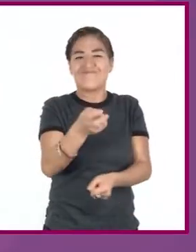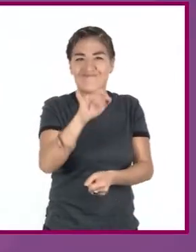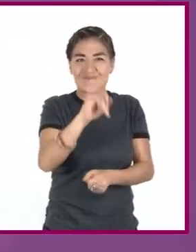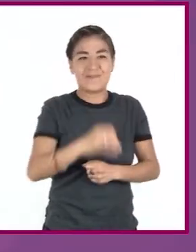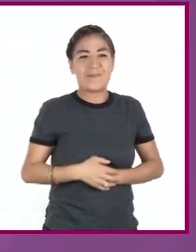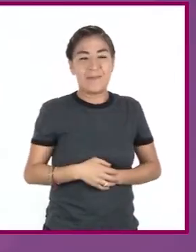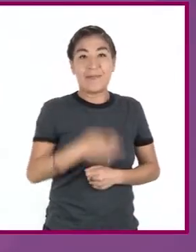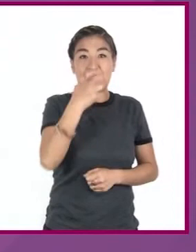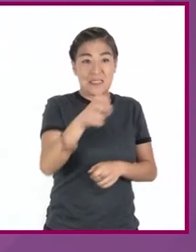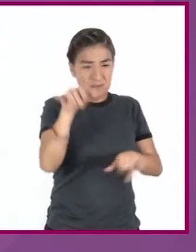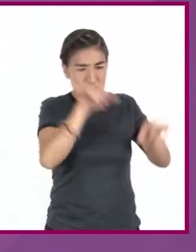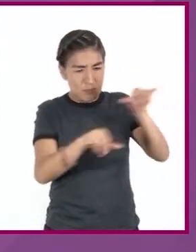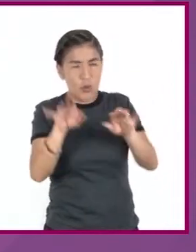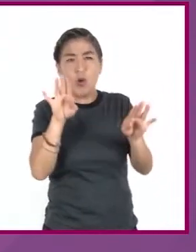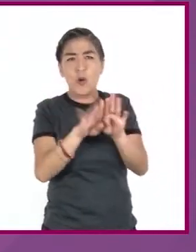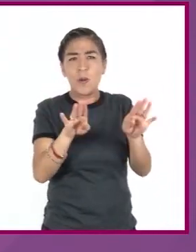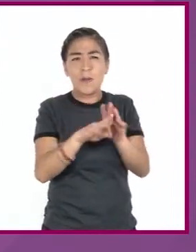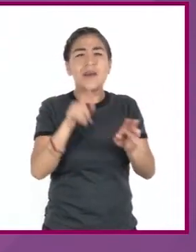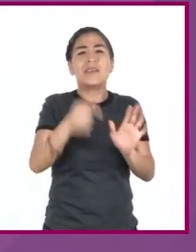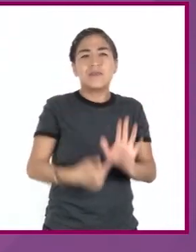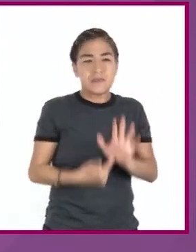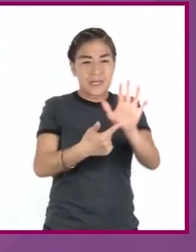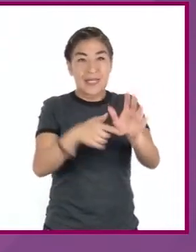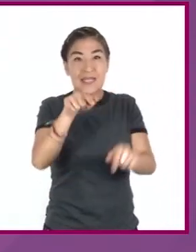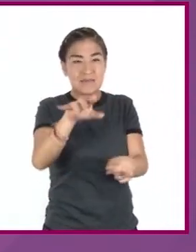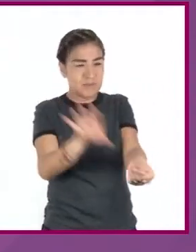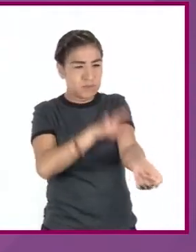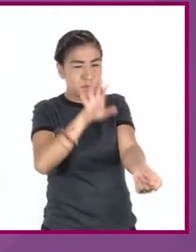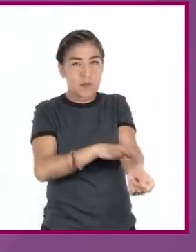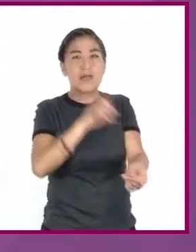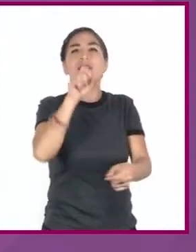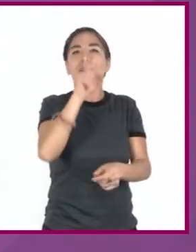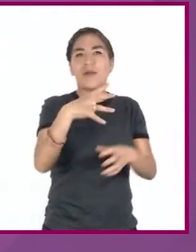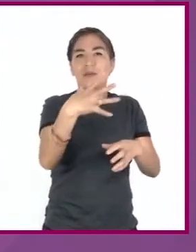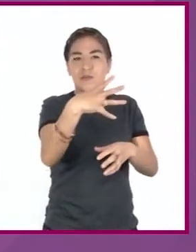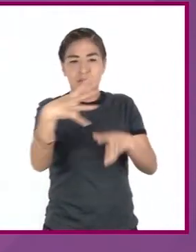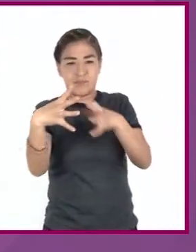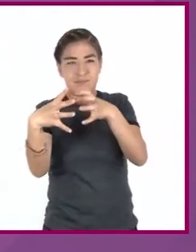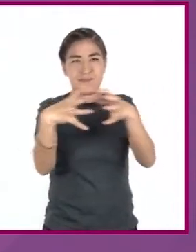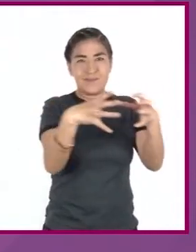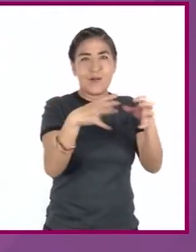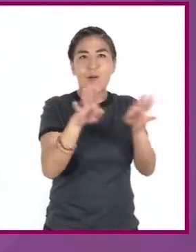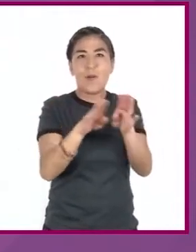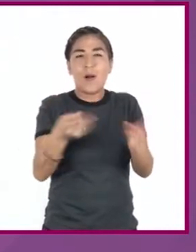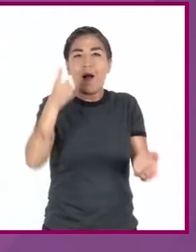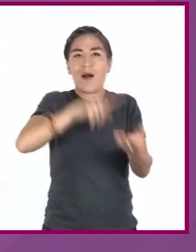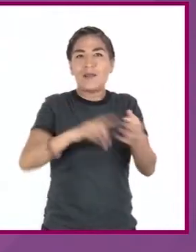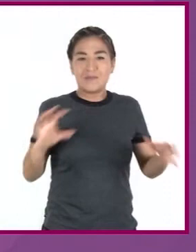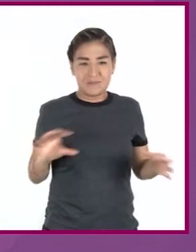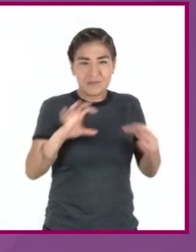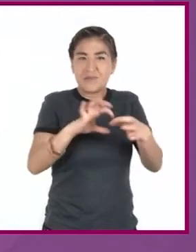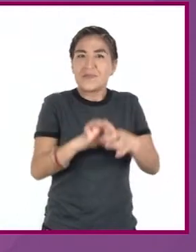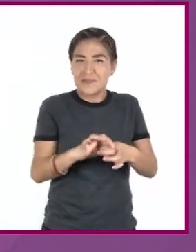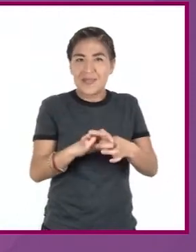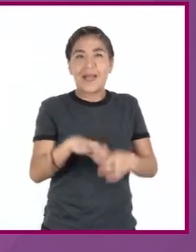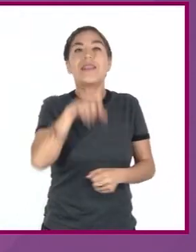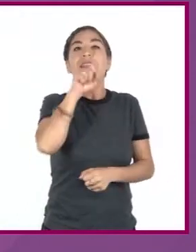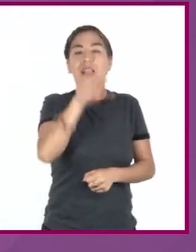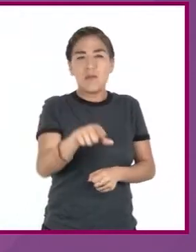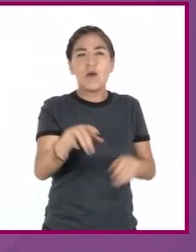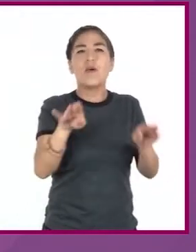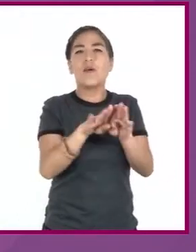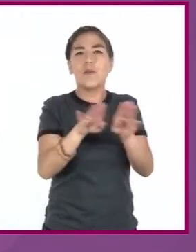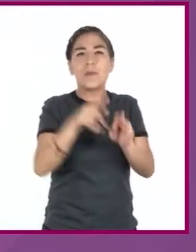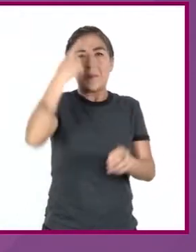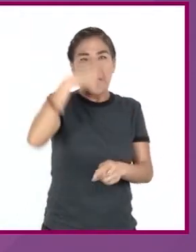ese experimento se demostraba que los fenómenos eléctricos y magnéticos estaban conectados. Además, abría la